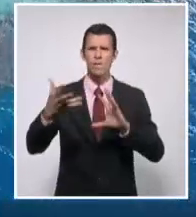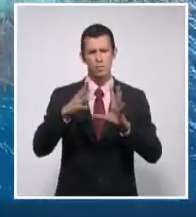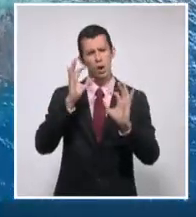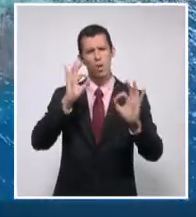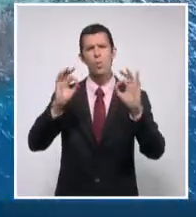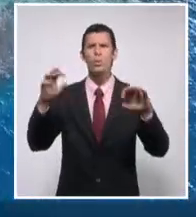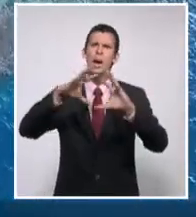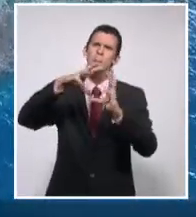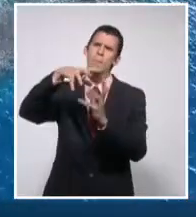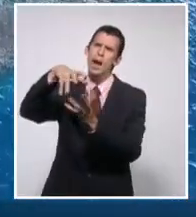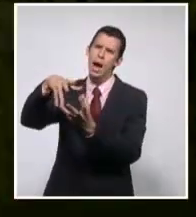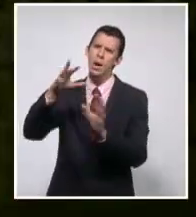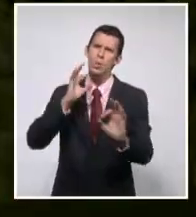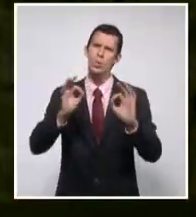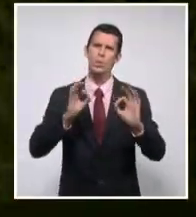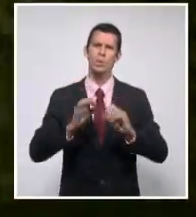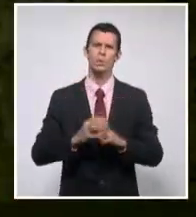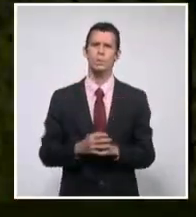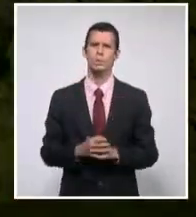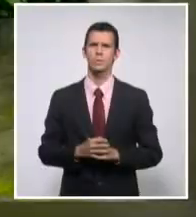su diversidad.